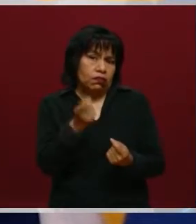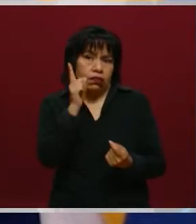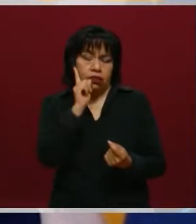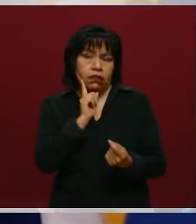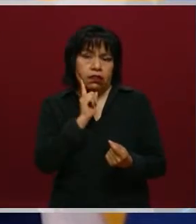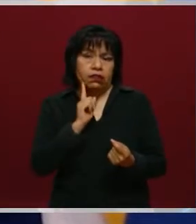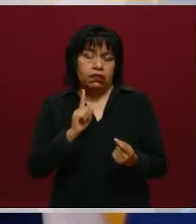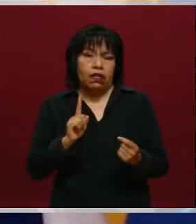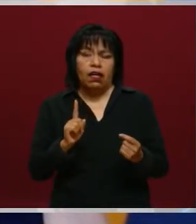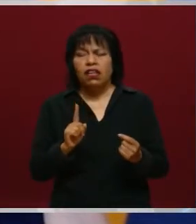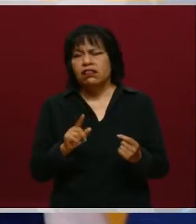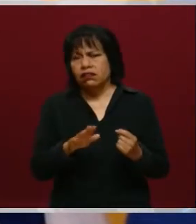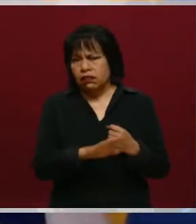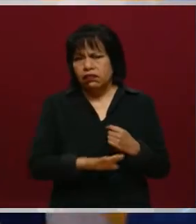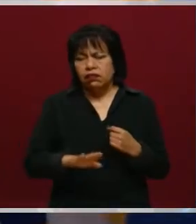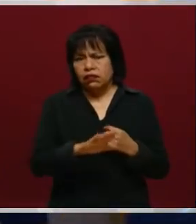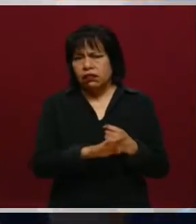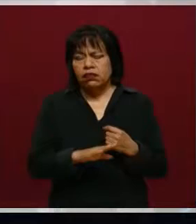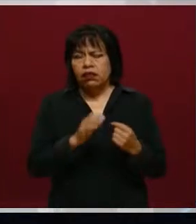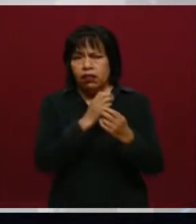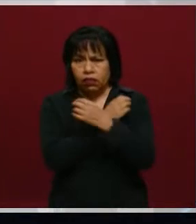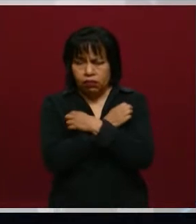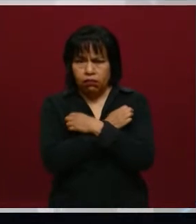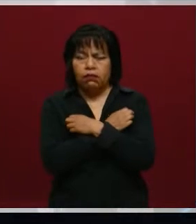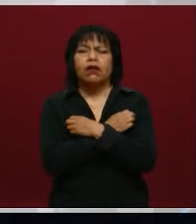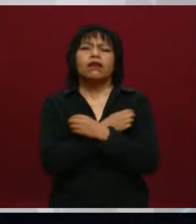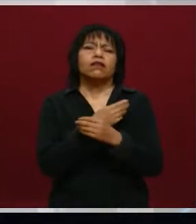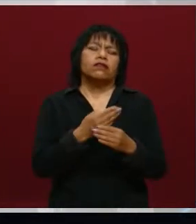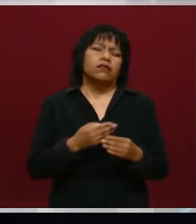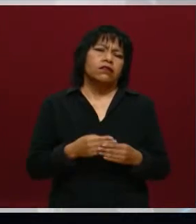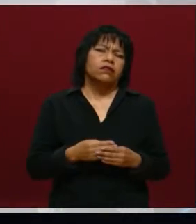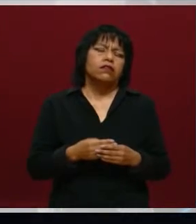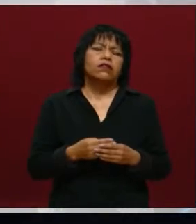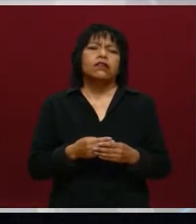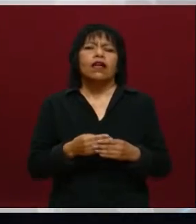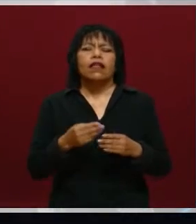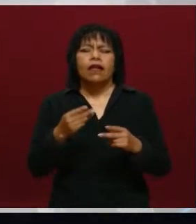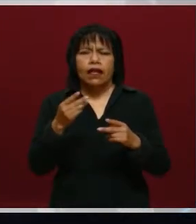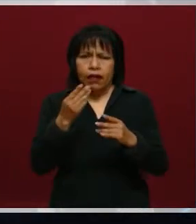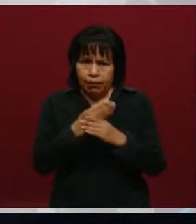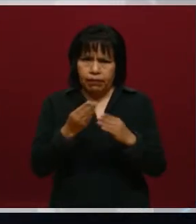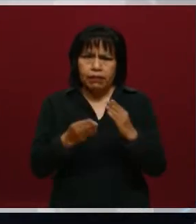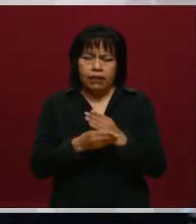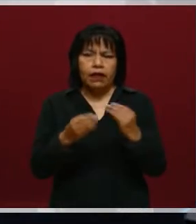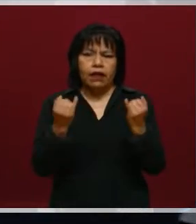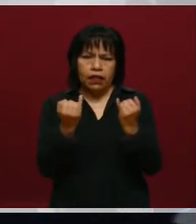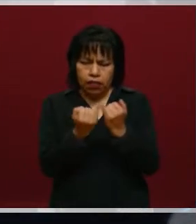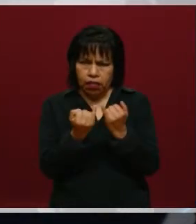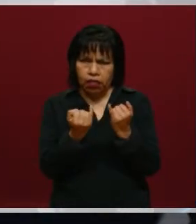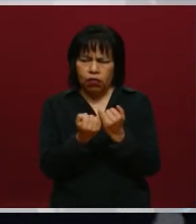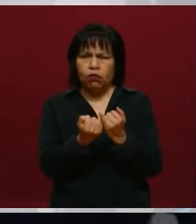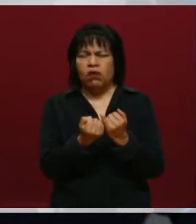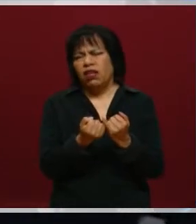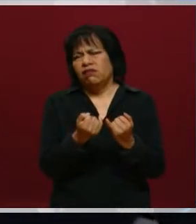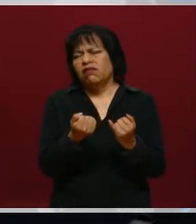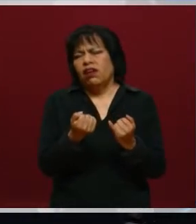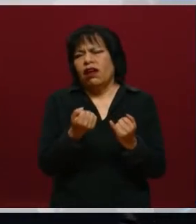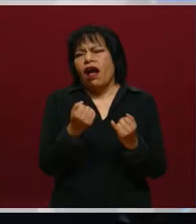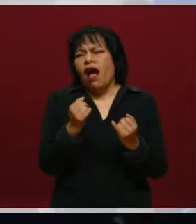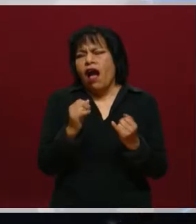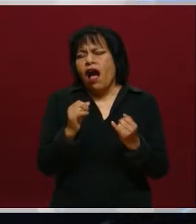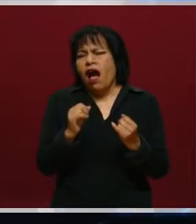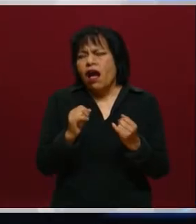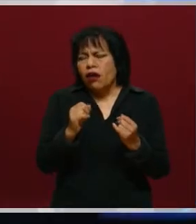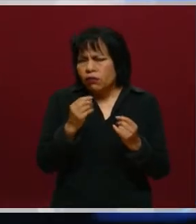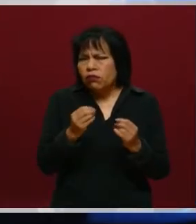básica media superior y superior una herramienta que pudiera mostrar